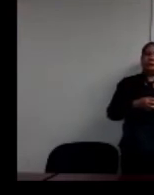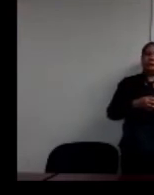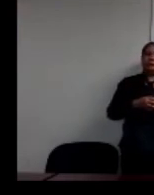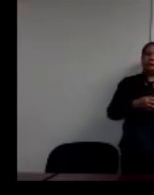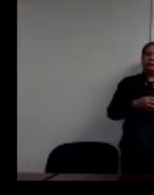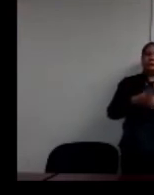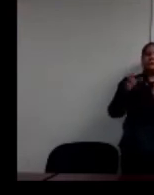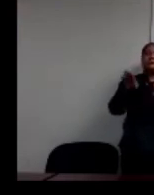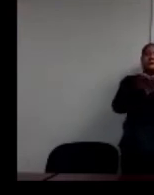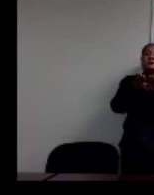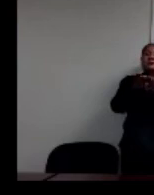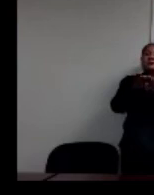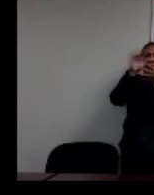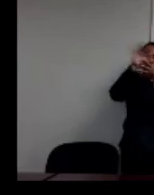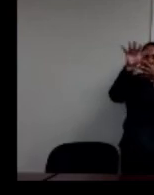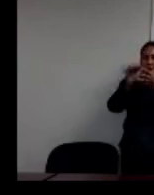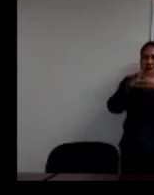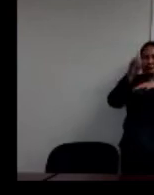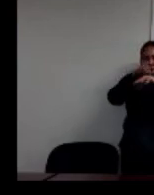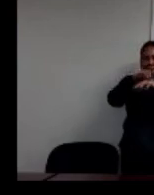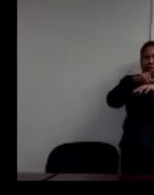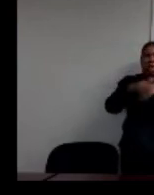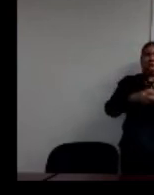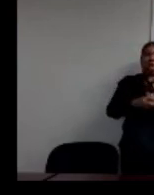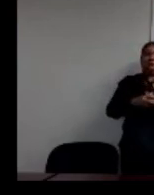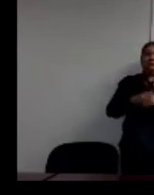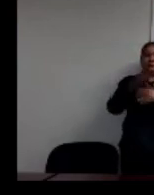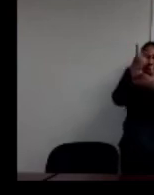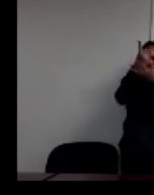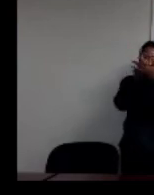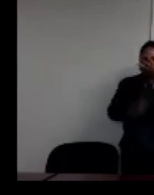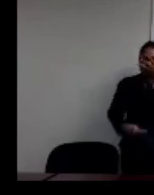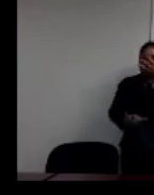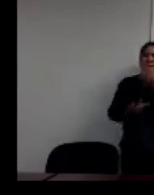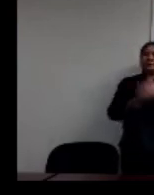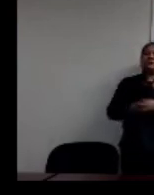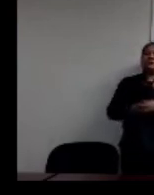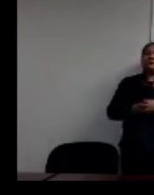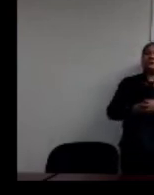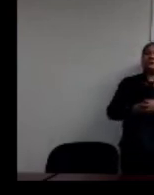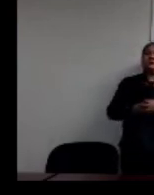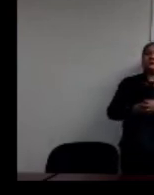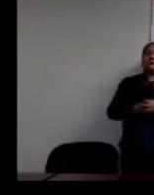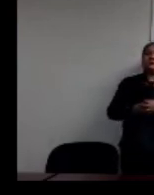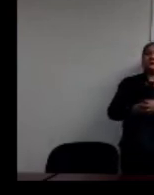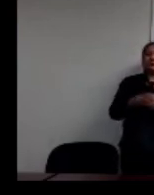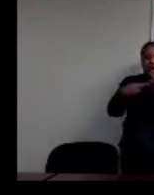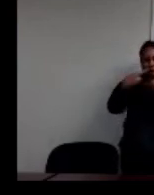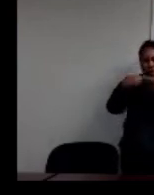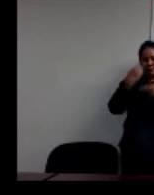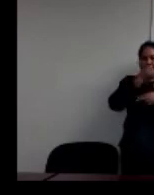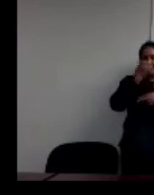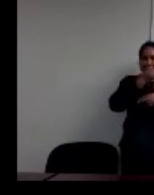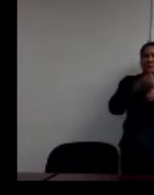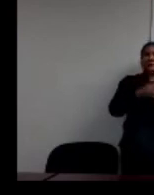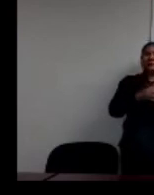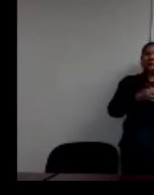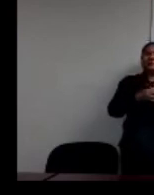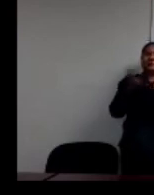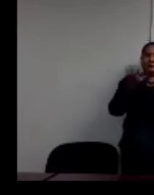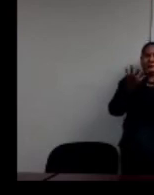Estructurar el día. Hacer el plan cuando se regrese a las actividades, hacer las